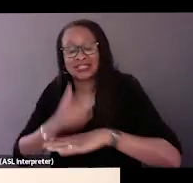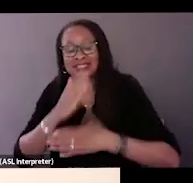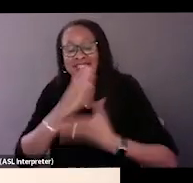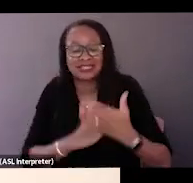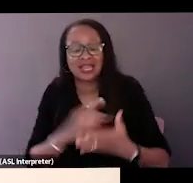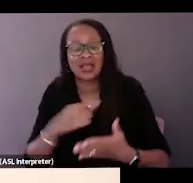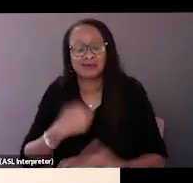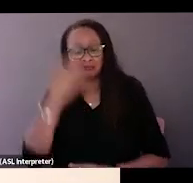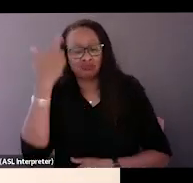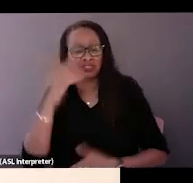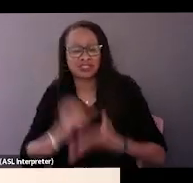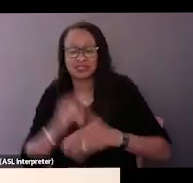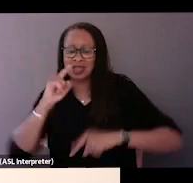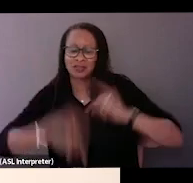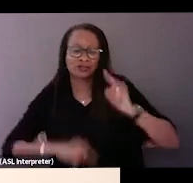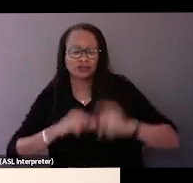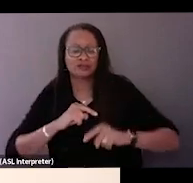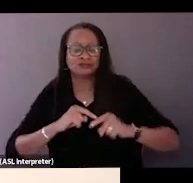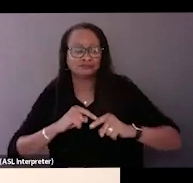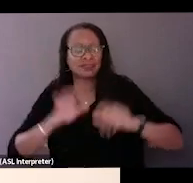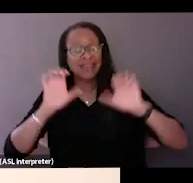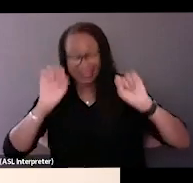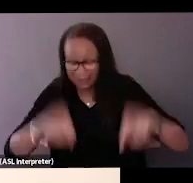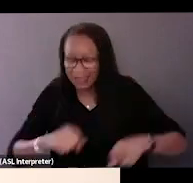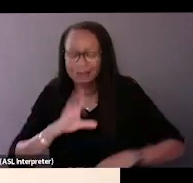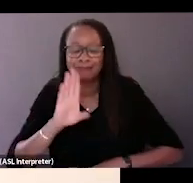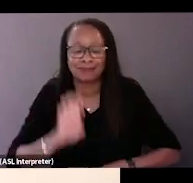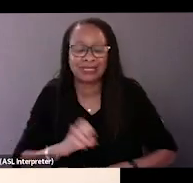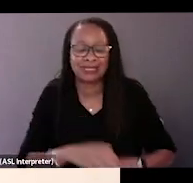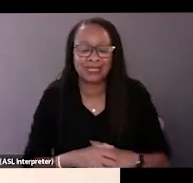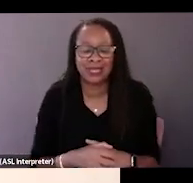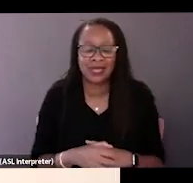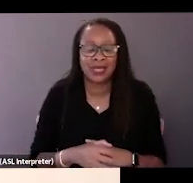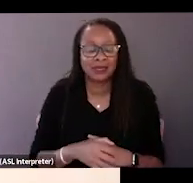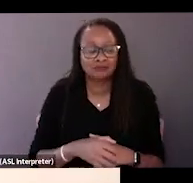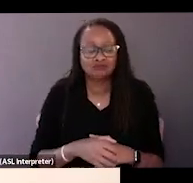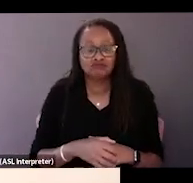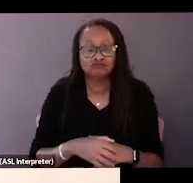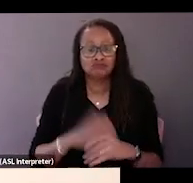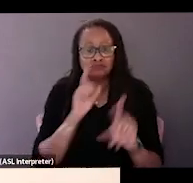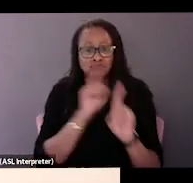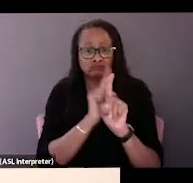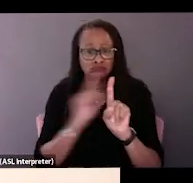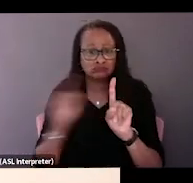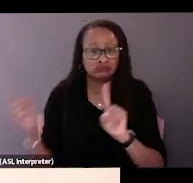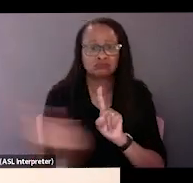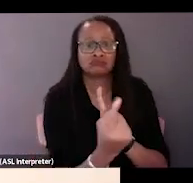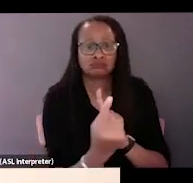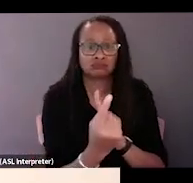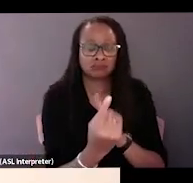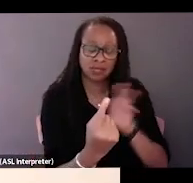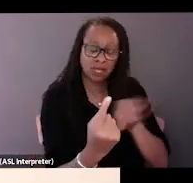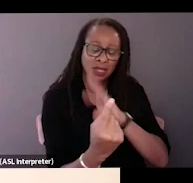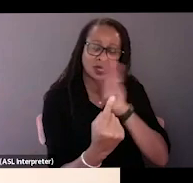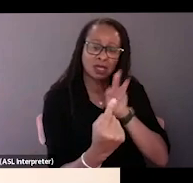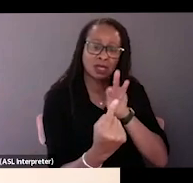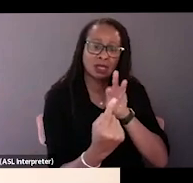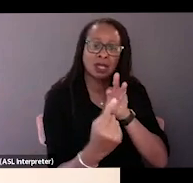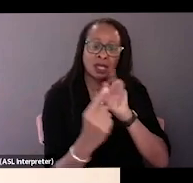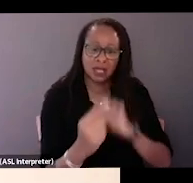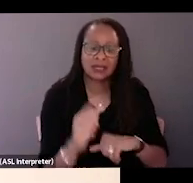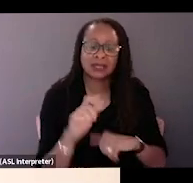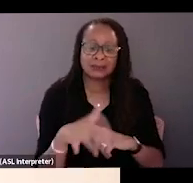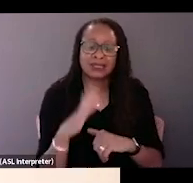dimos cuenta que había como era un momento un poco tierno. Es un momento en que yo necesito acercarme